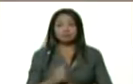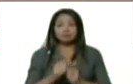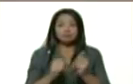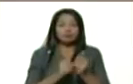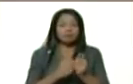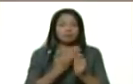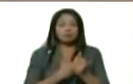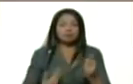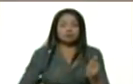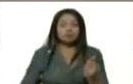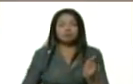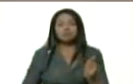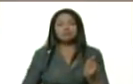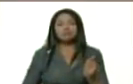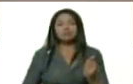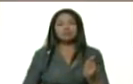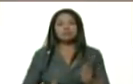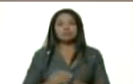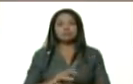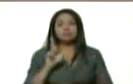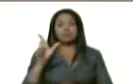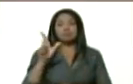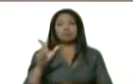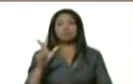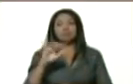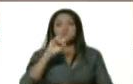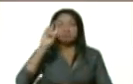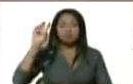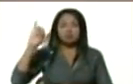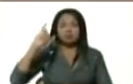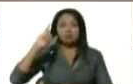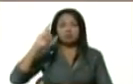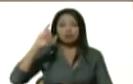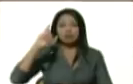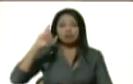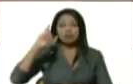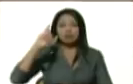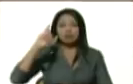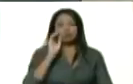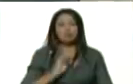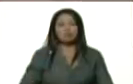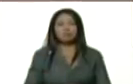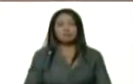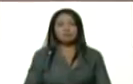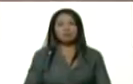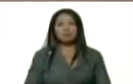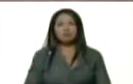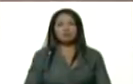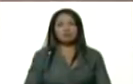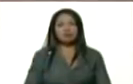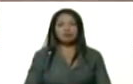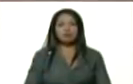Vicepresidente de Asuntos Internacionales del PSUV, canciller del partido, en